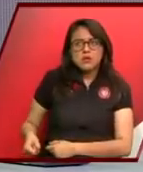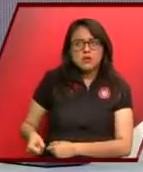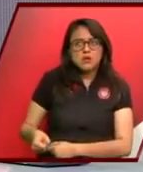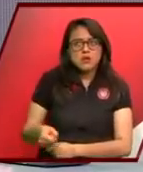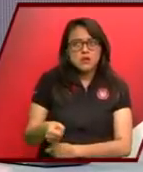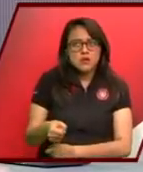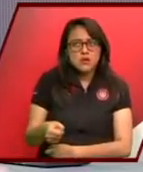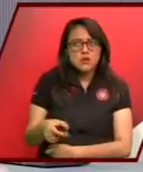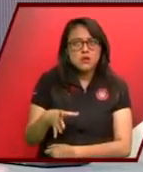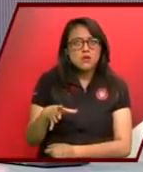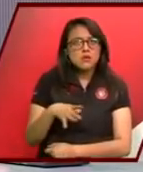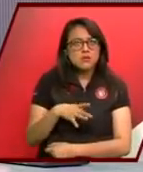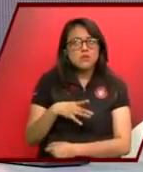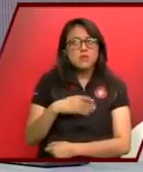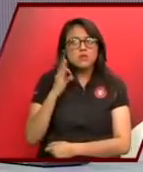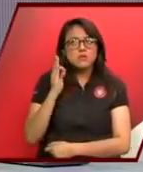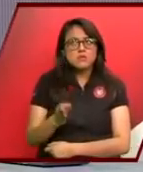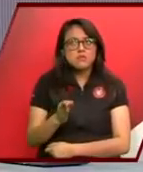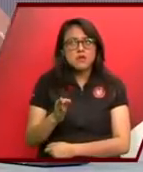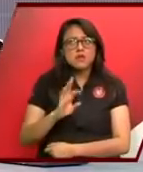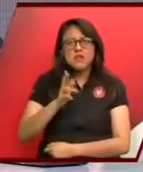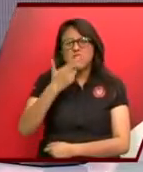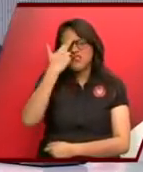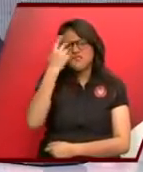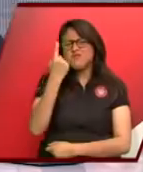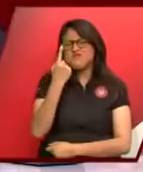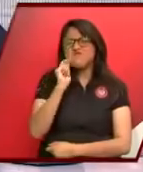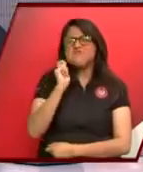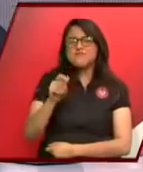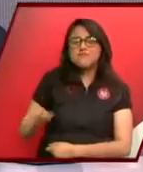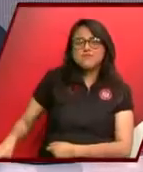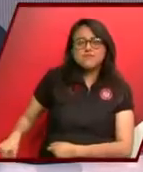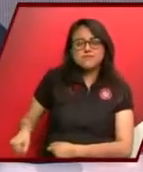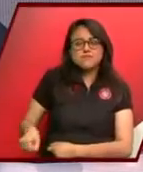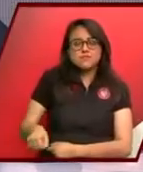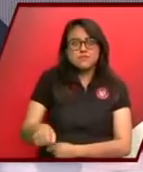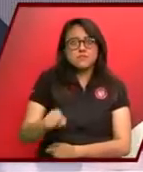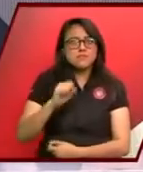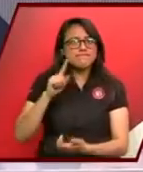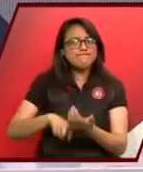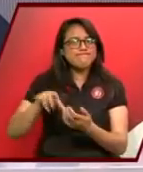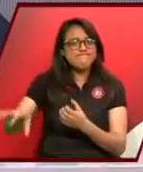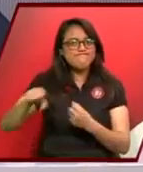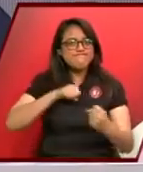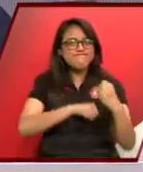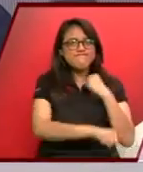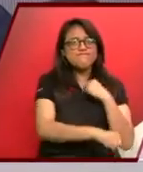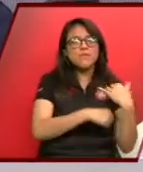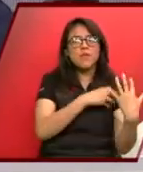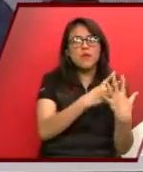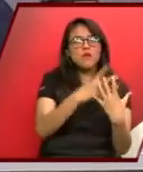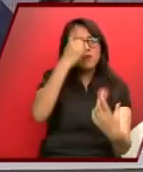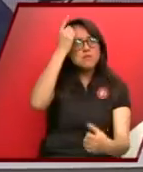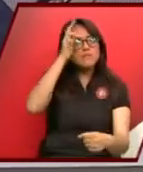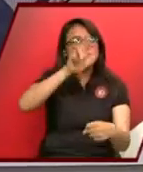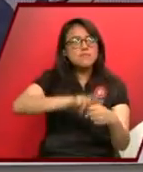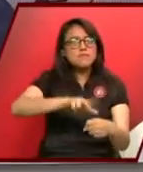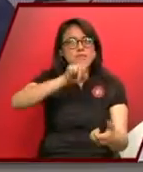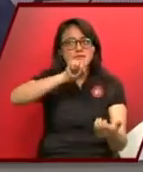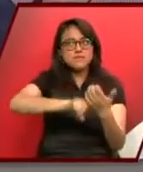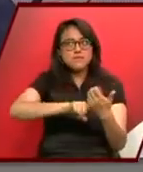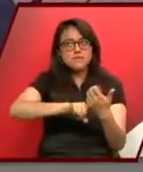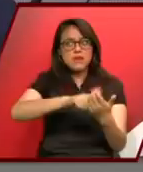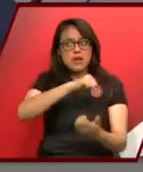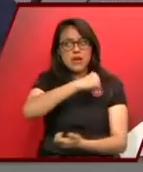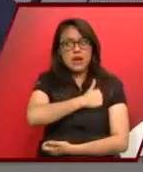la cargaron ahí de coca, no me acuerdo qué cosa, pues estaba detenido. Y el que era el director del penal,